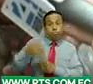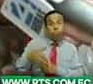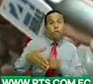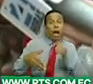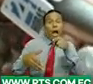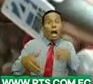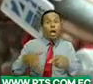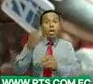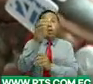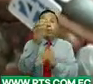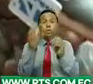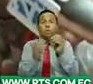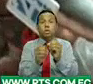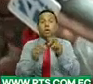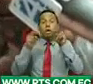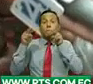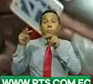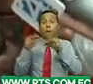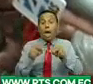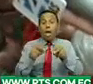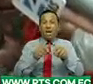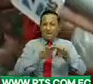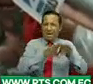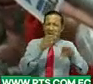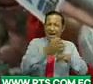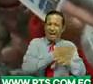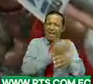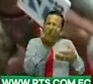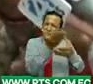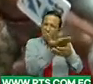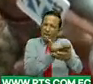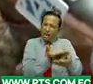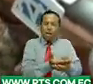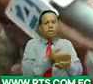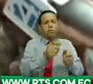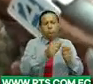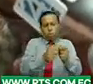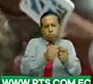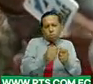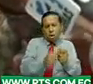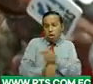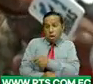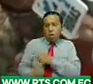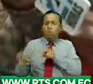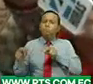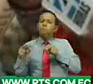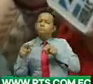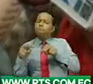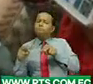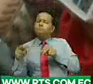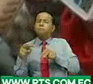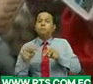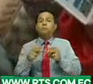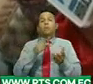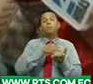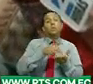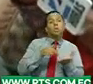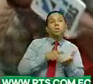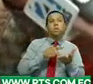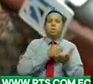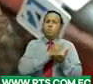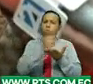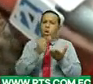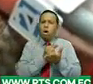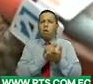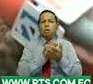votos, bueno, reconteo de estas mesas rezagadas, mesas con novedades, en Pichincha, Guayas, Manabí, Los